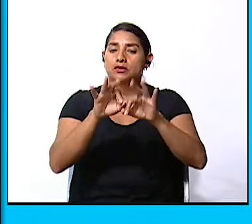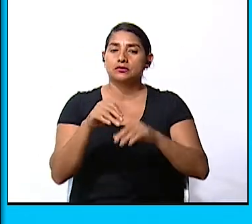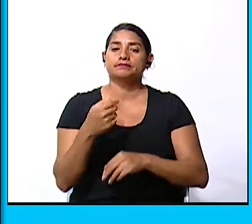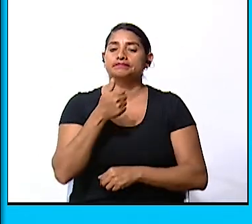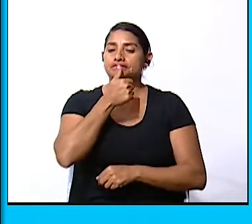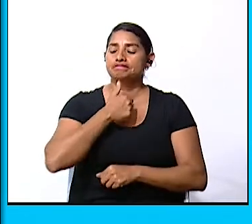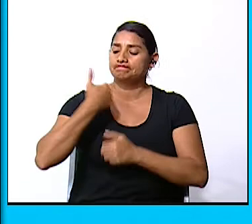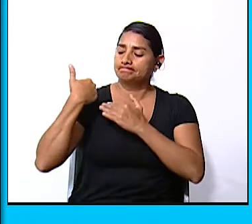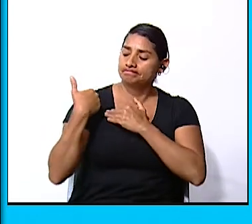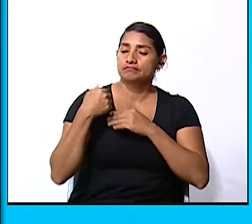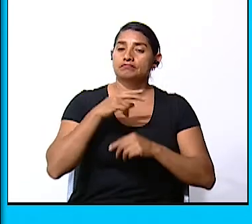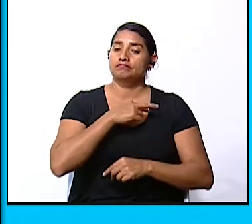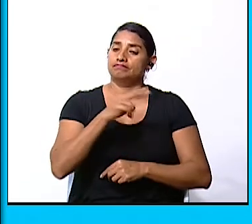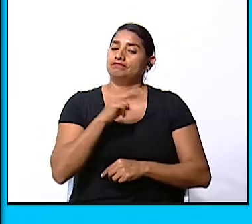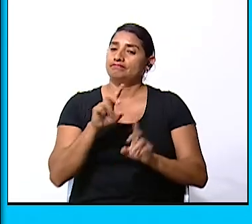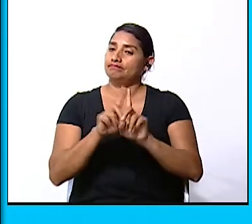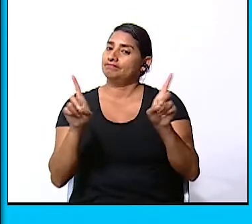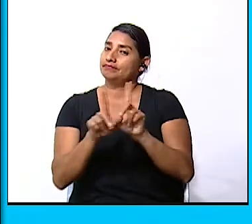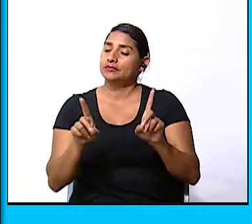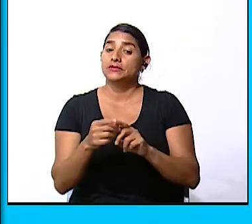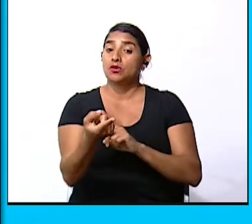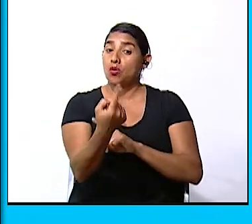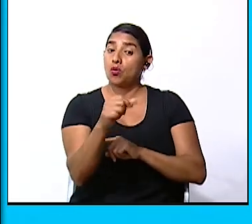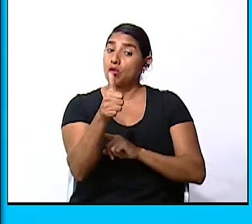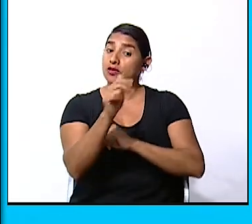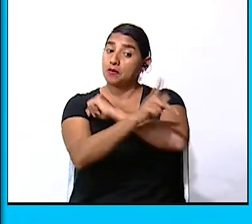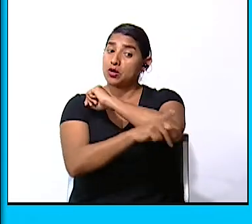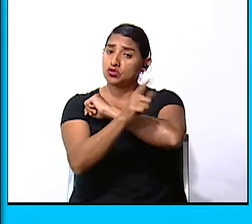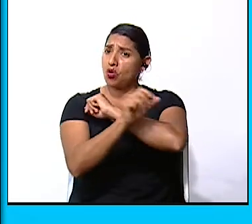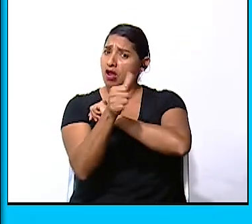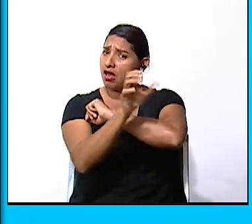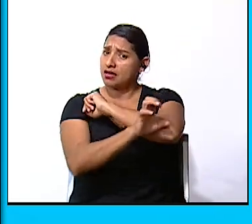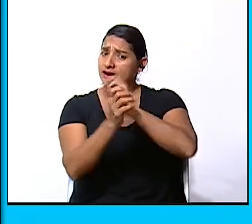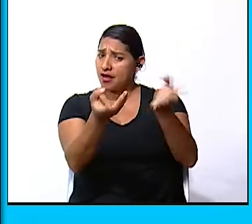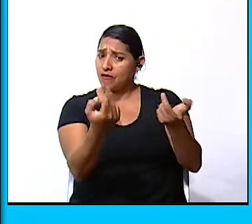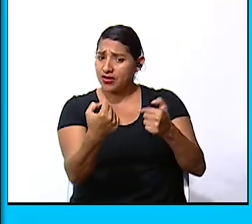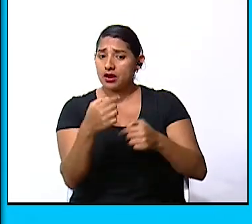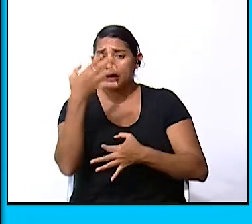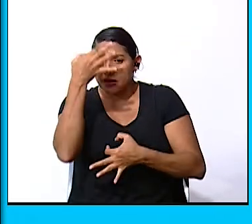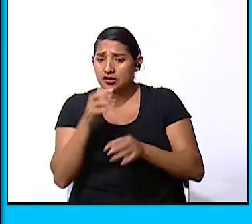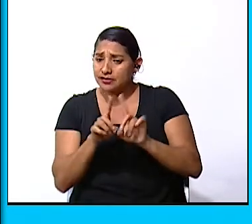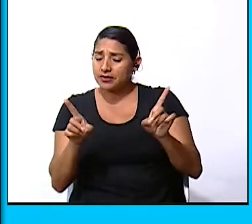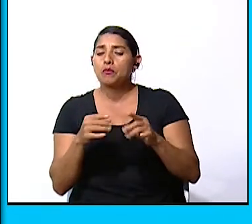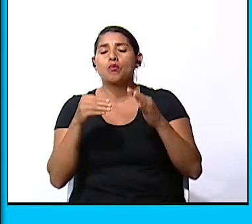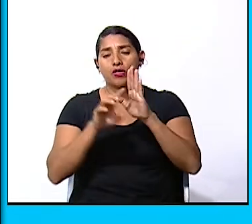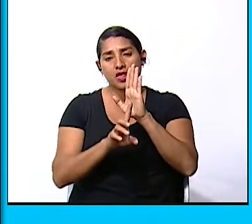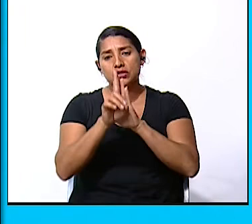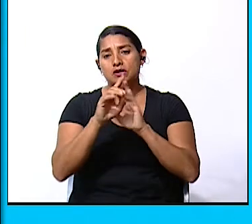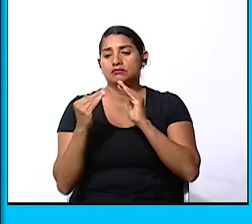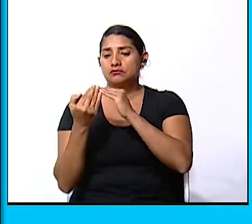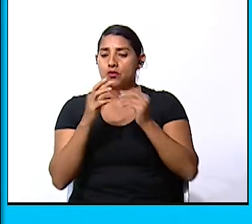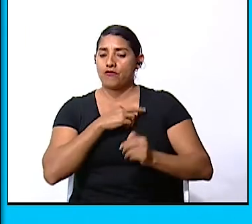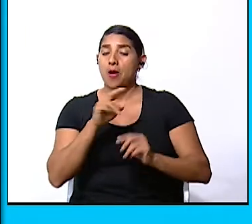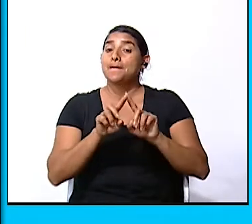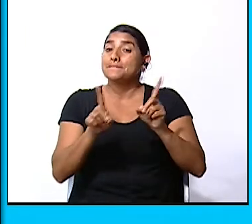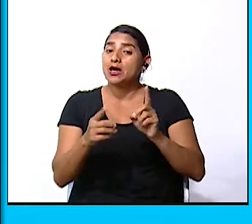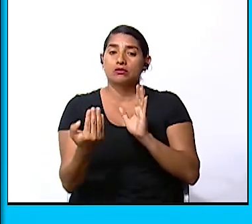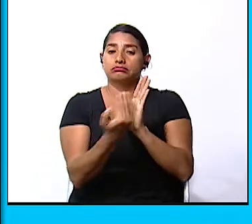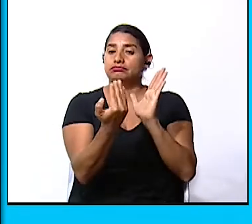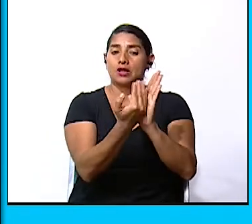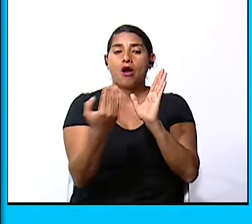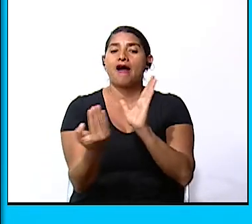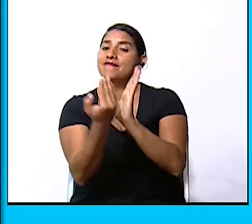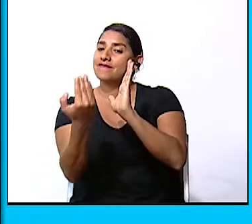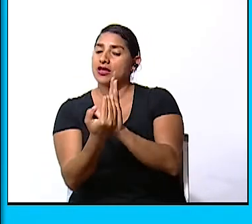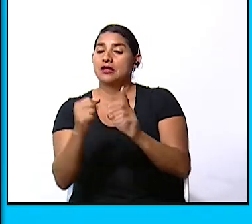tolerancia religiosa, ya que establece que los extranjeros con otros credos pueden venir a desarrollar su religión en nuestro país siempre y cuando no